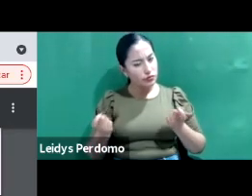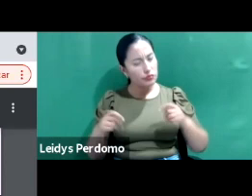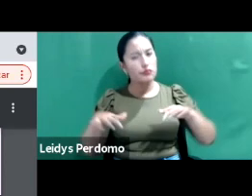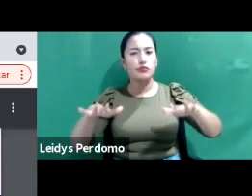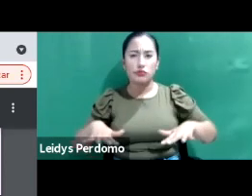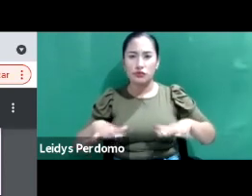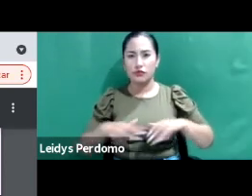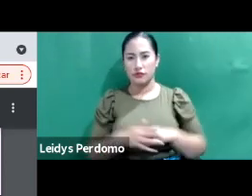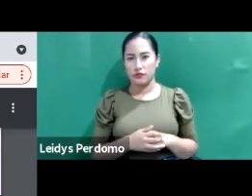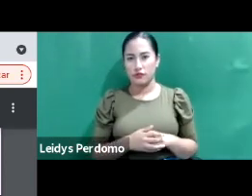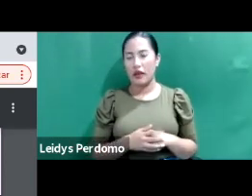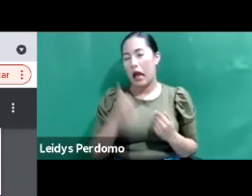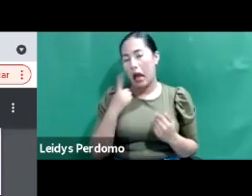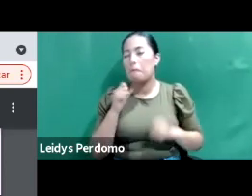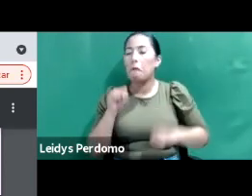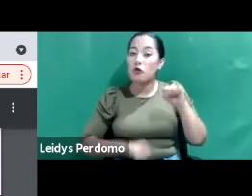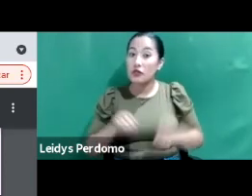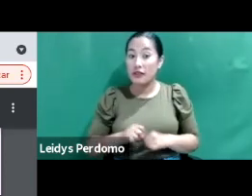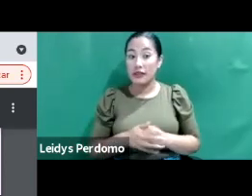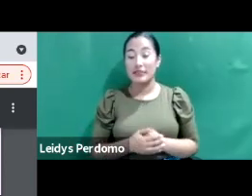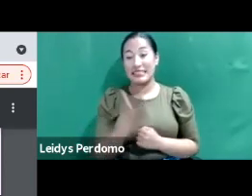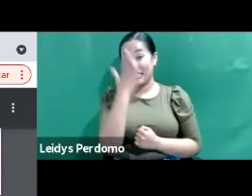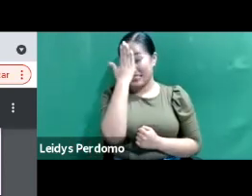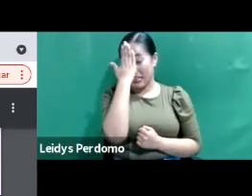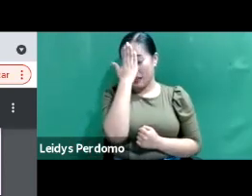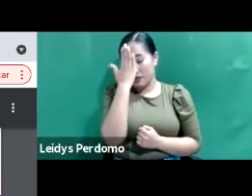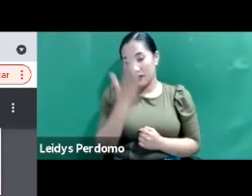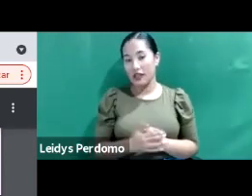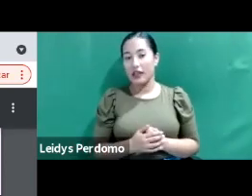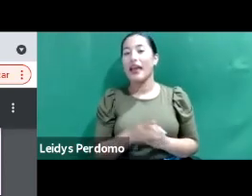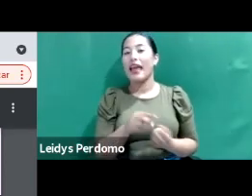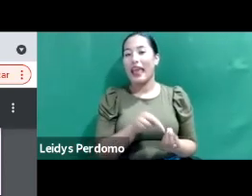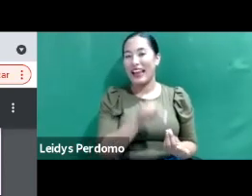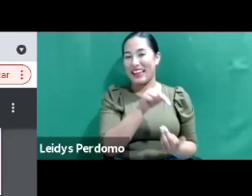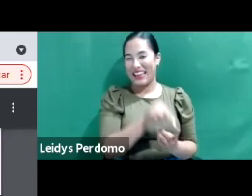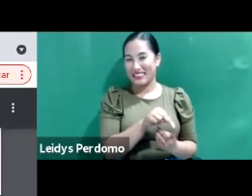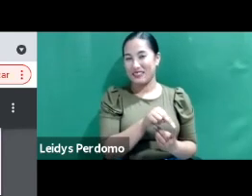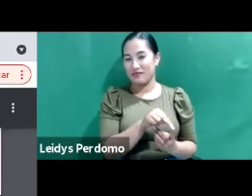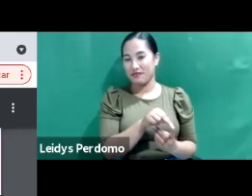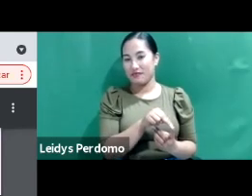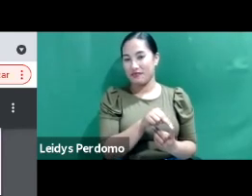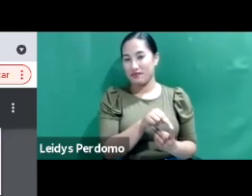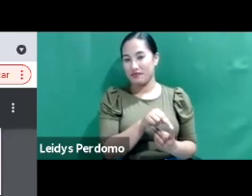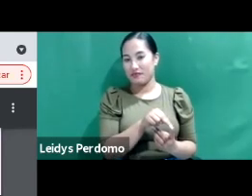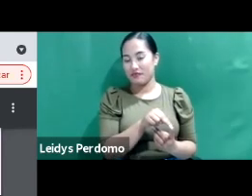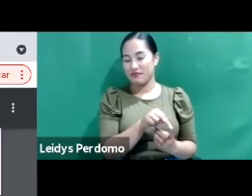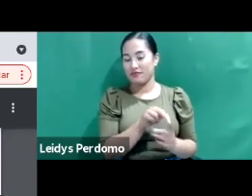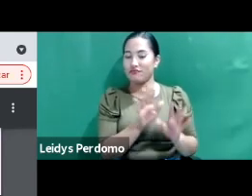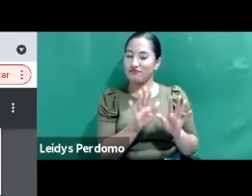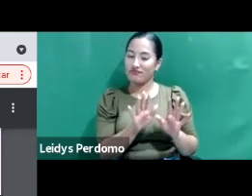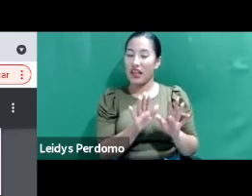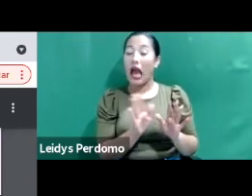unas posibilidades. En principio sabemos que el caso no se puede disgregar, ya Joana hablaba de